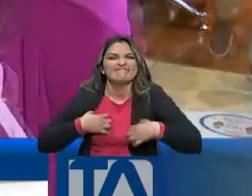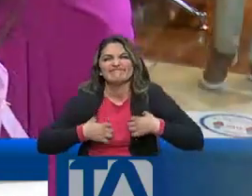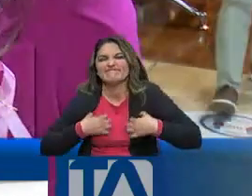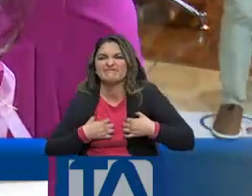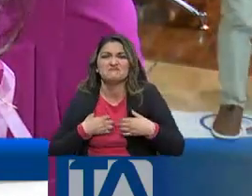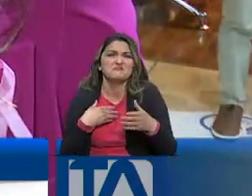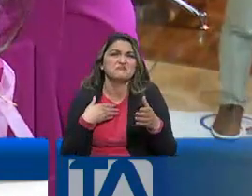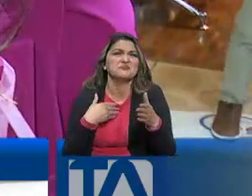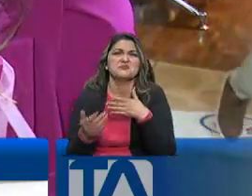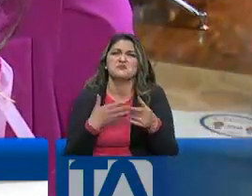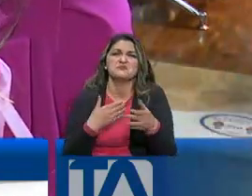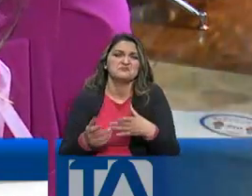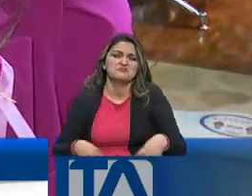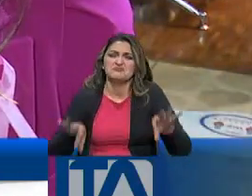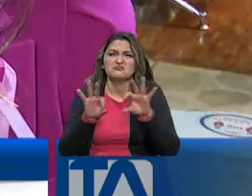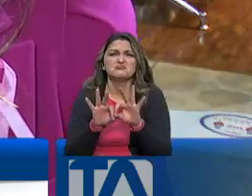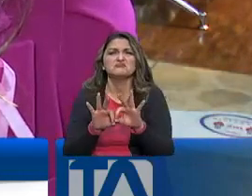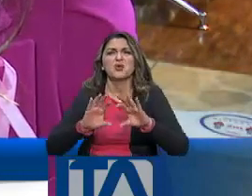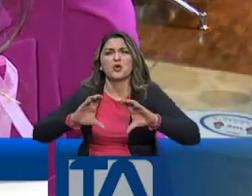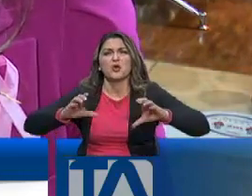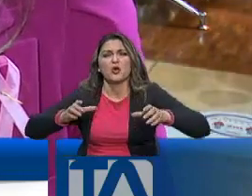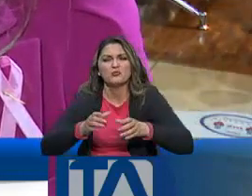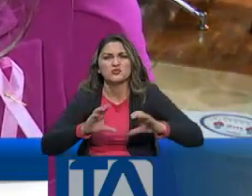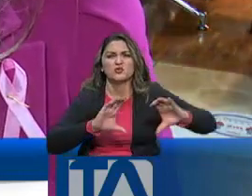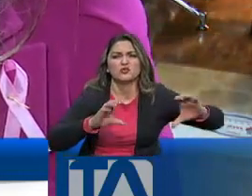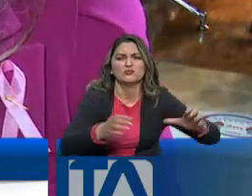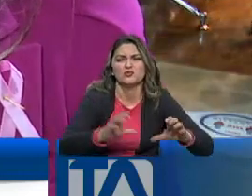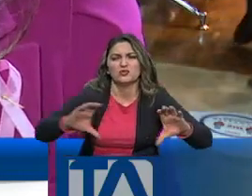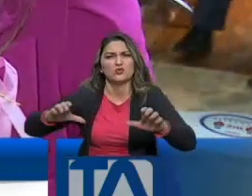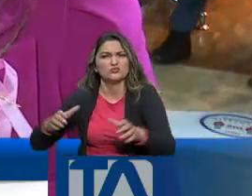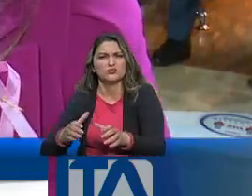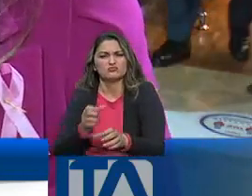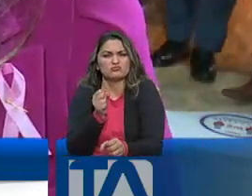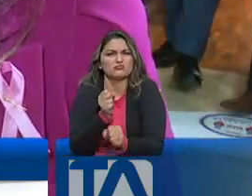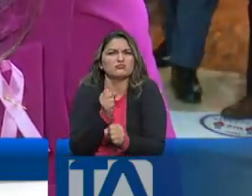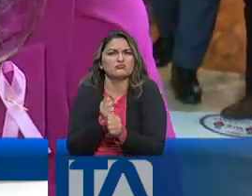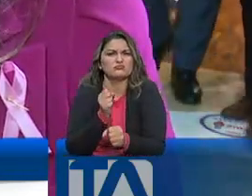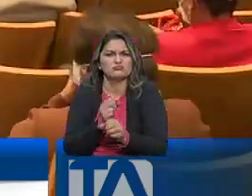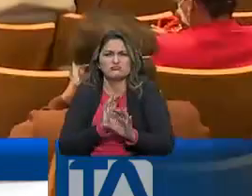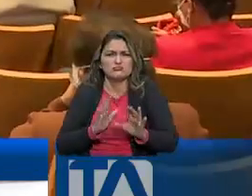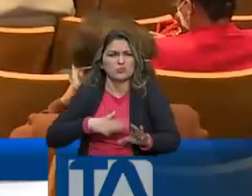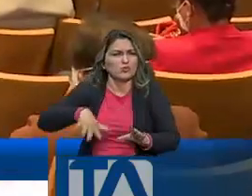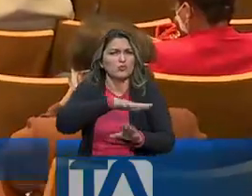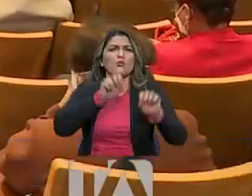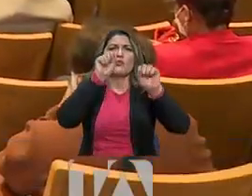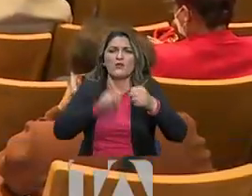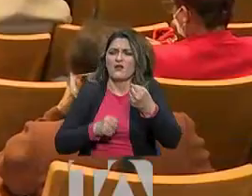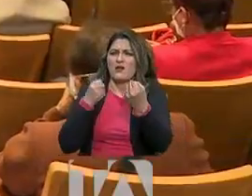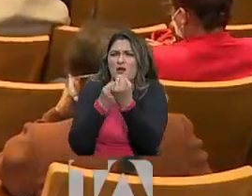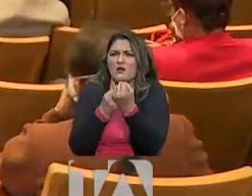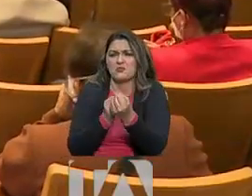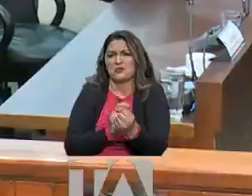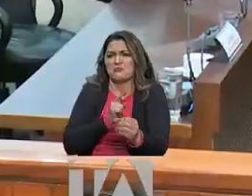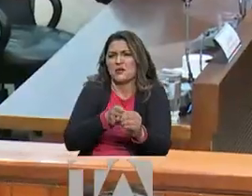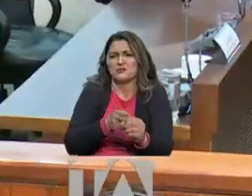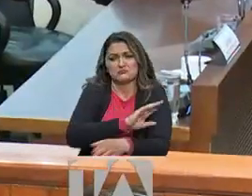la comisión. La presidencia o no de una comisión no significa que los concejales estemos vedados de participar en las mismas. Les preocupa la